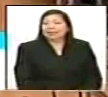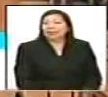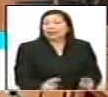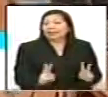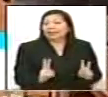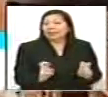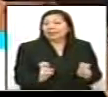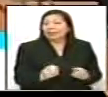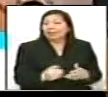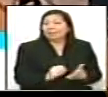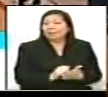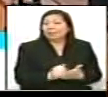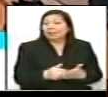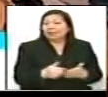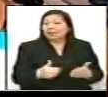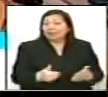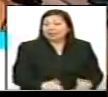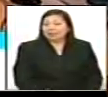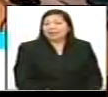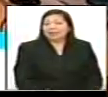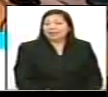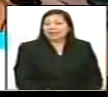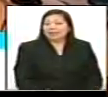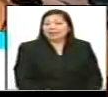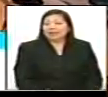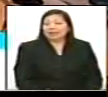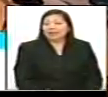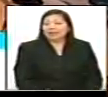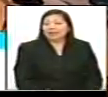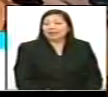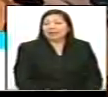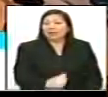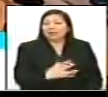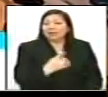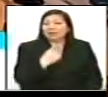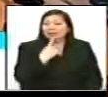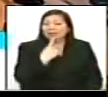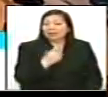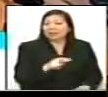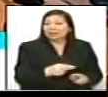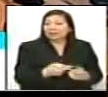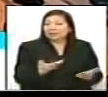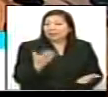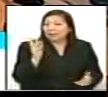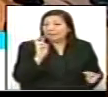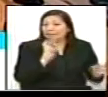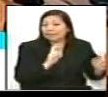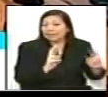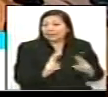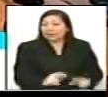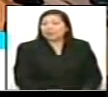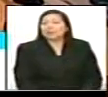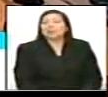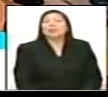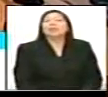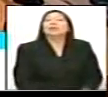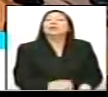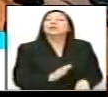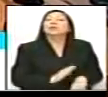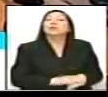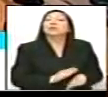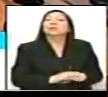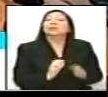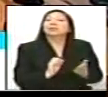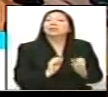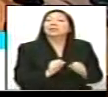que se tocó en la mesa anterior. Antes de entrar al tema de inmunidad, yo quería plantearle también a la mesa esta inquietud que la comentaba con Alberto sobre, es